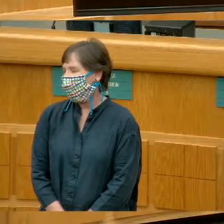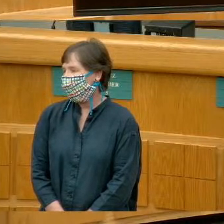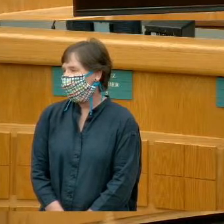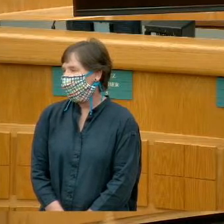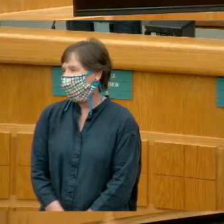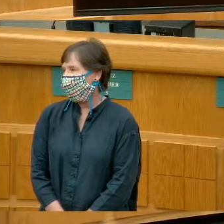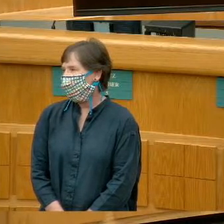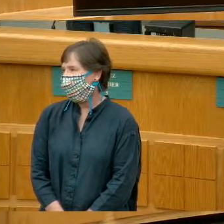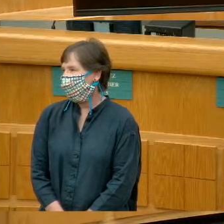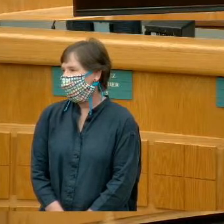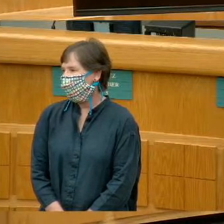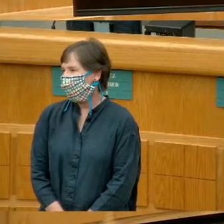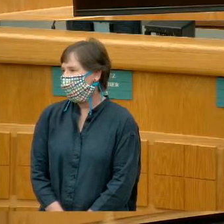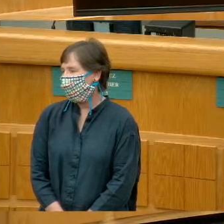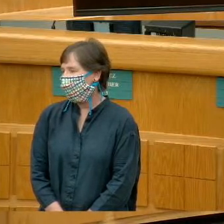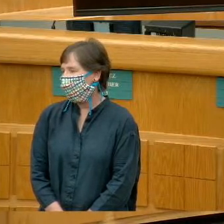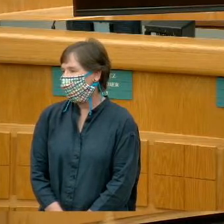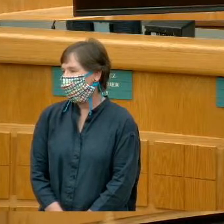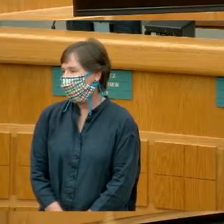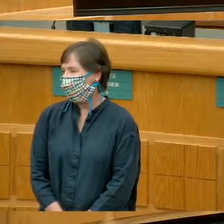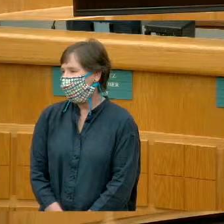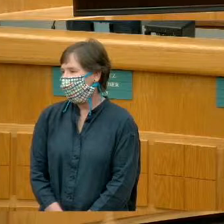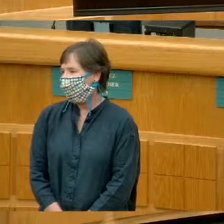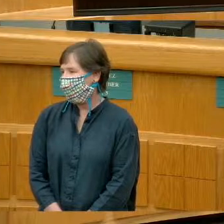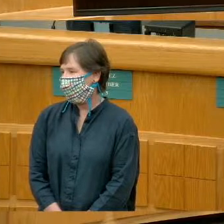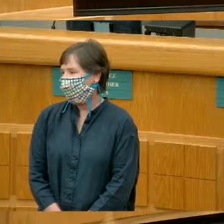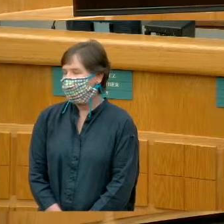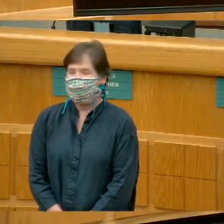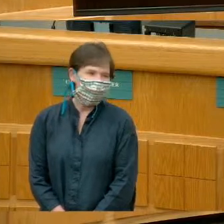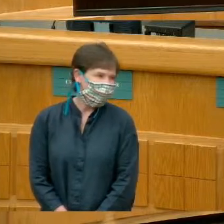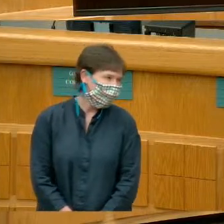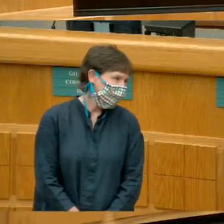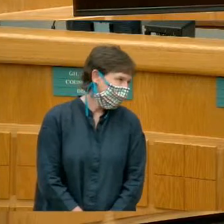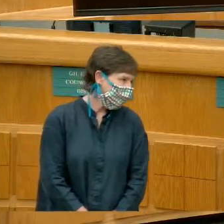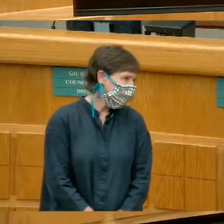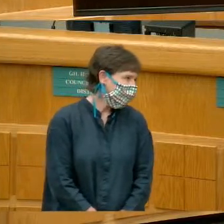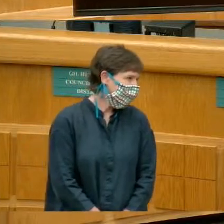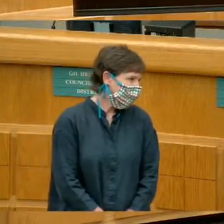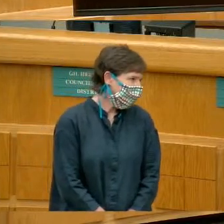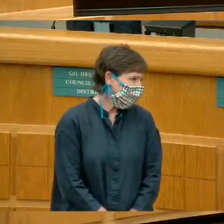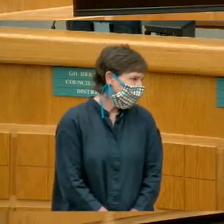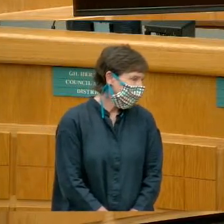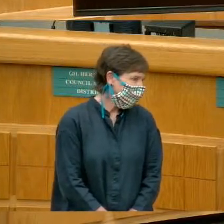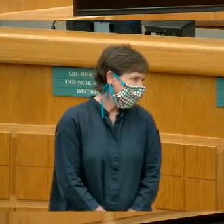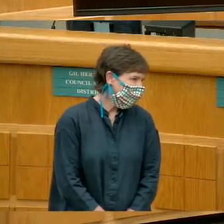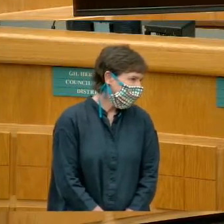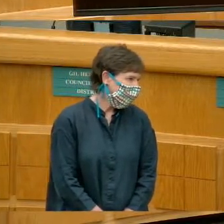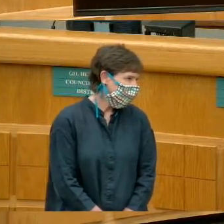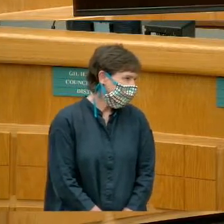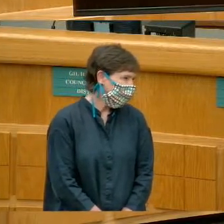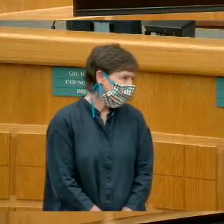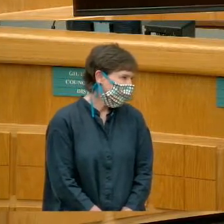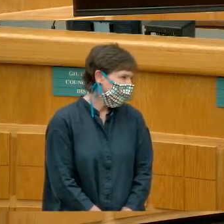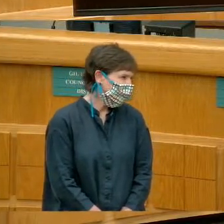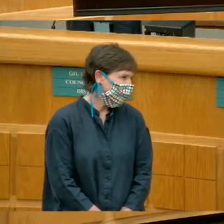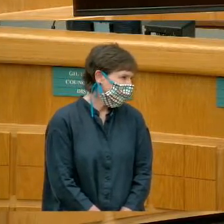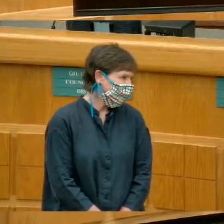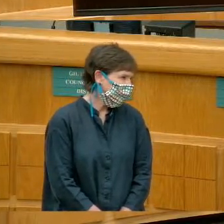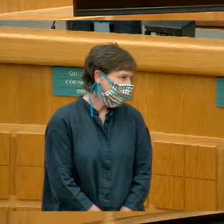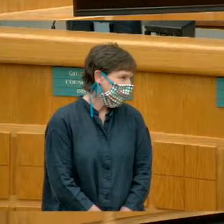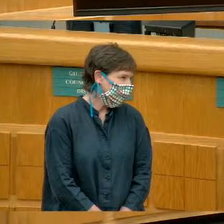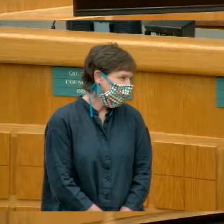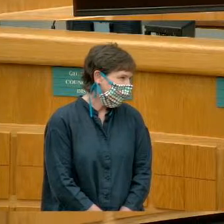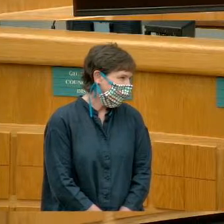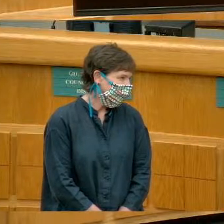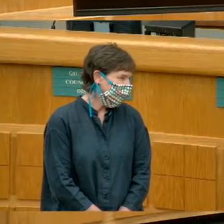transmisible. El hecho de que tenga un cubrebocas puesto no significa que le permite estar cerca de los demás. Si bien dijimos que si estabas en público y